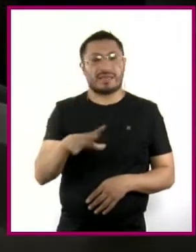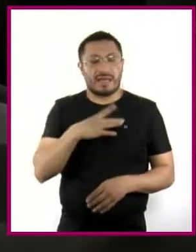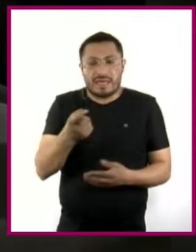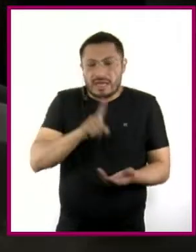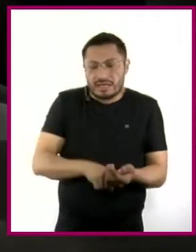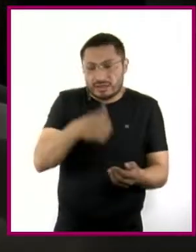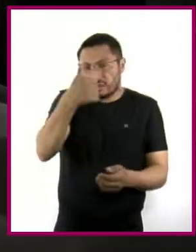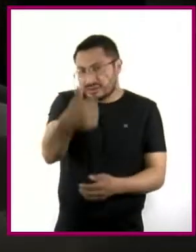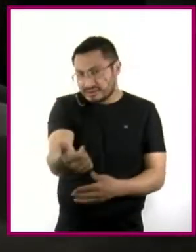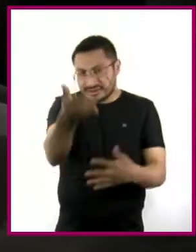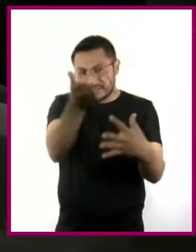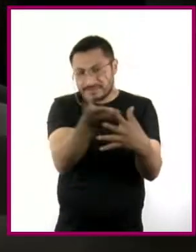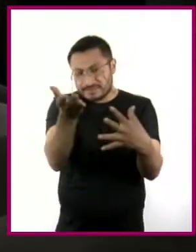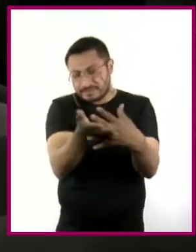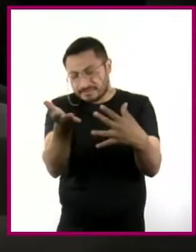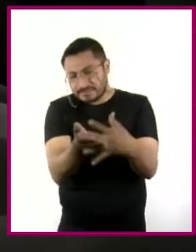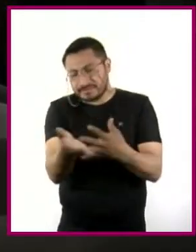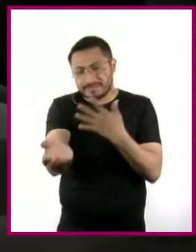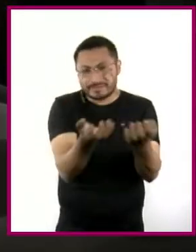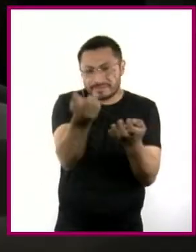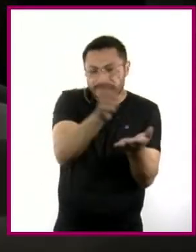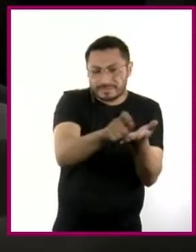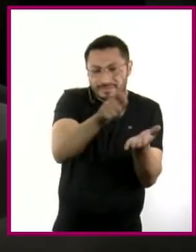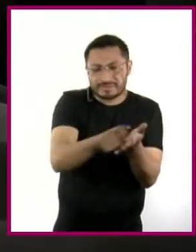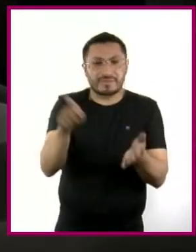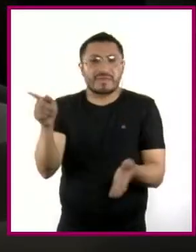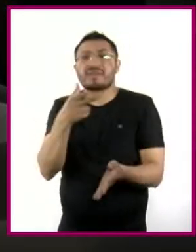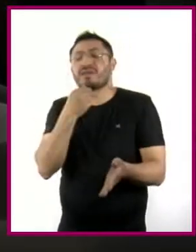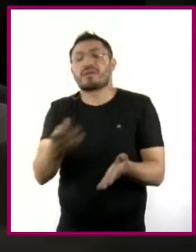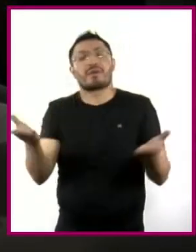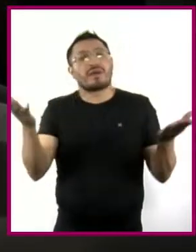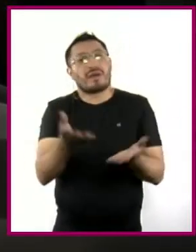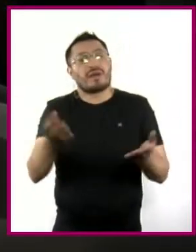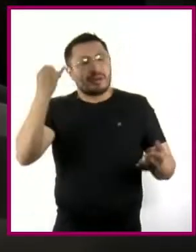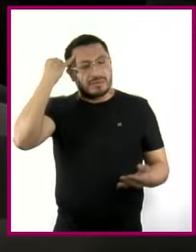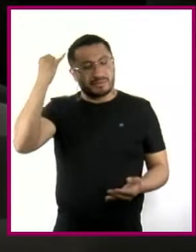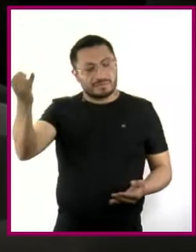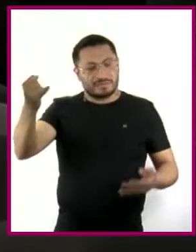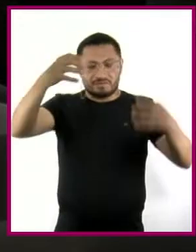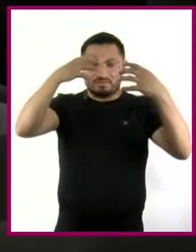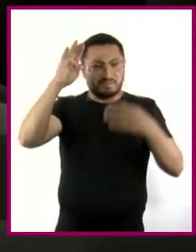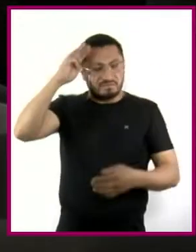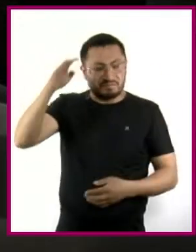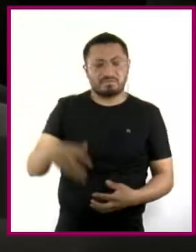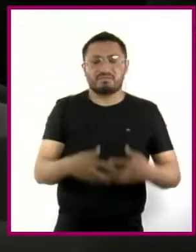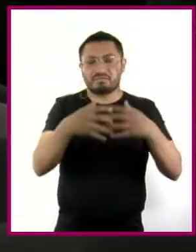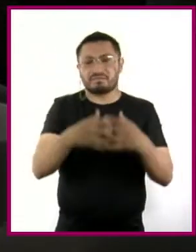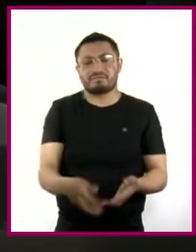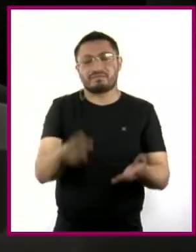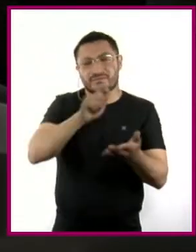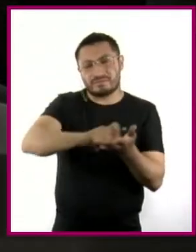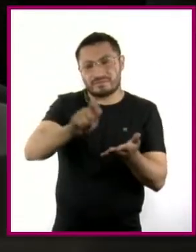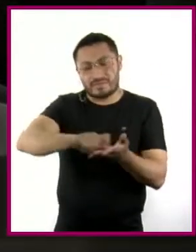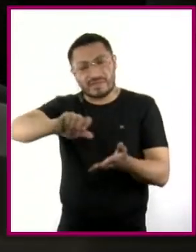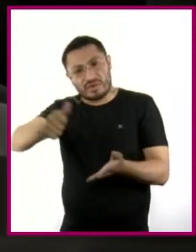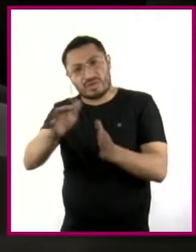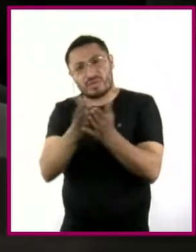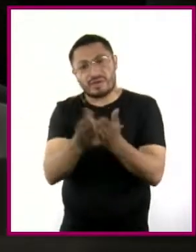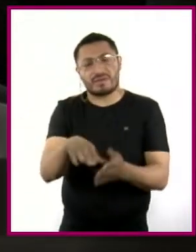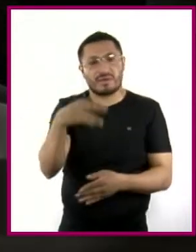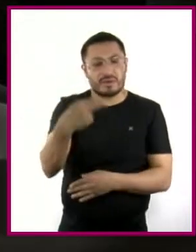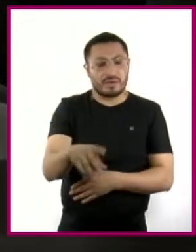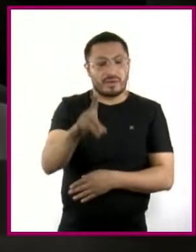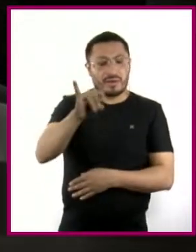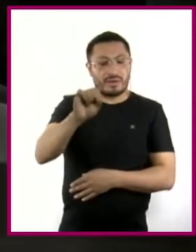que Descartes elabora y amplía un sistema de pensamiento que había presentado en otro libro titulado